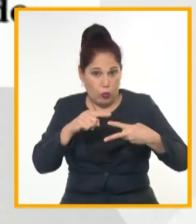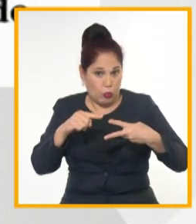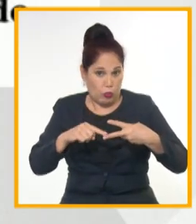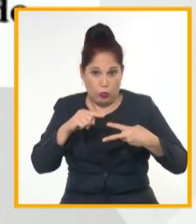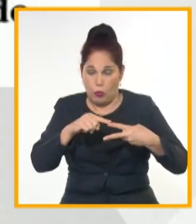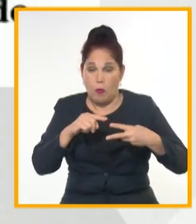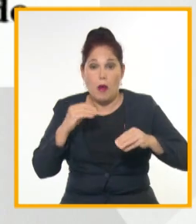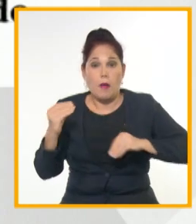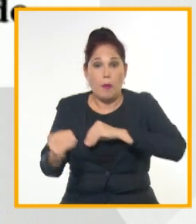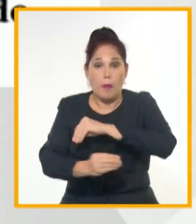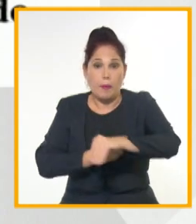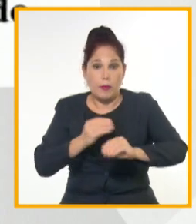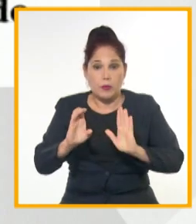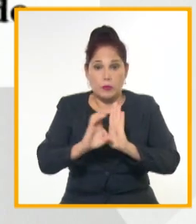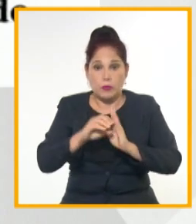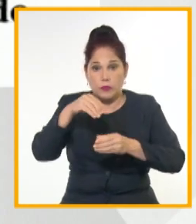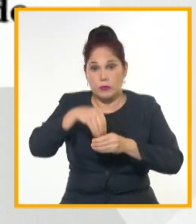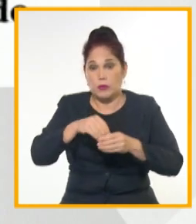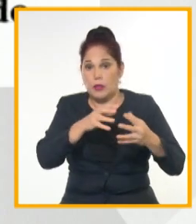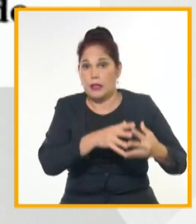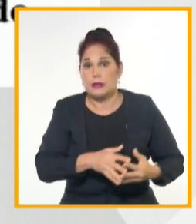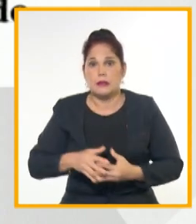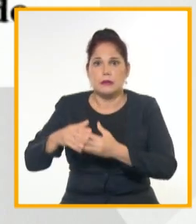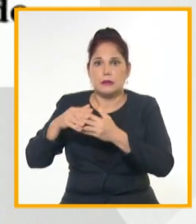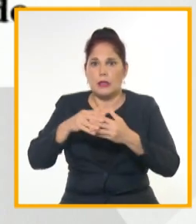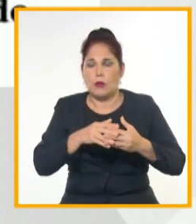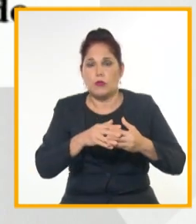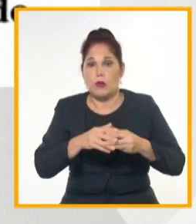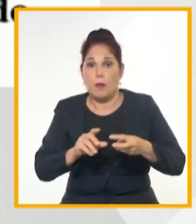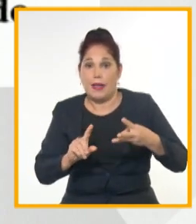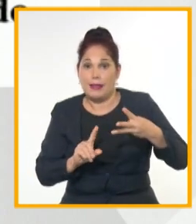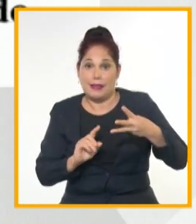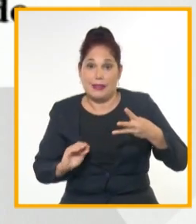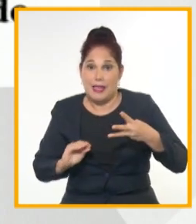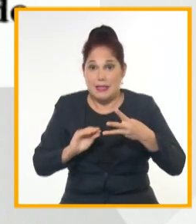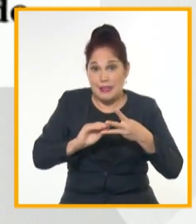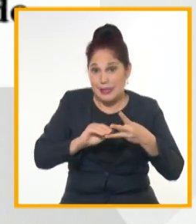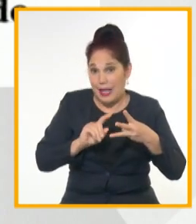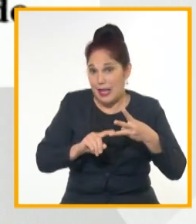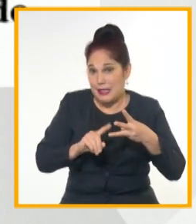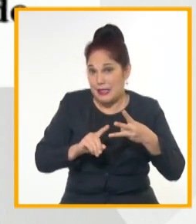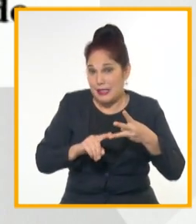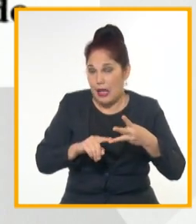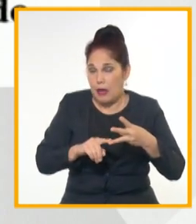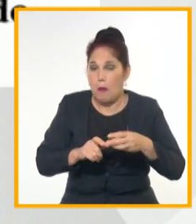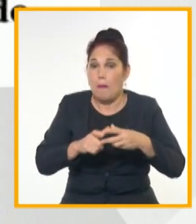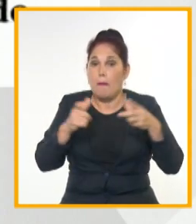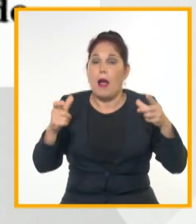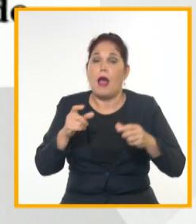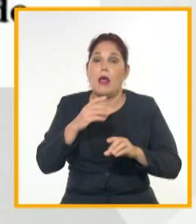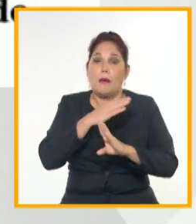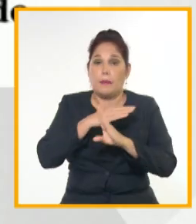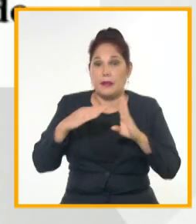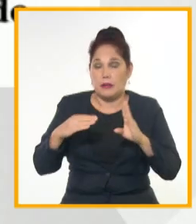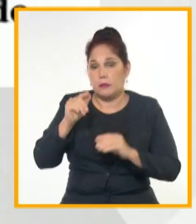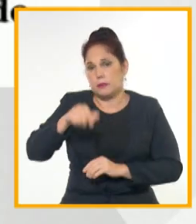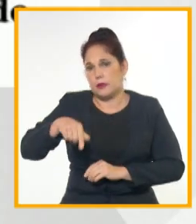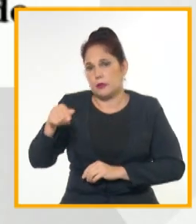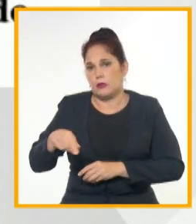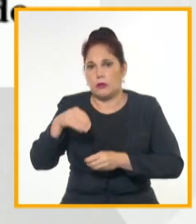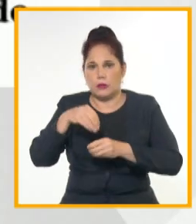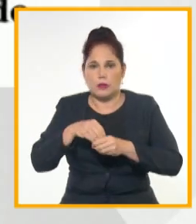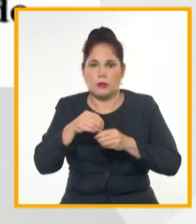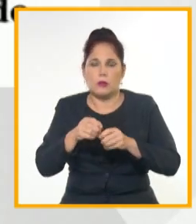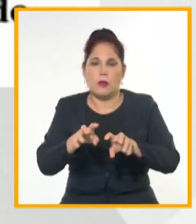Reformar la Constitución de Estados Unidos para permitir un tercer mandato requeriría una mayoría de 2/3, tanto en la Cámara como